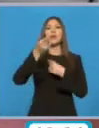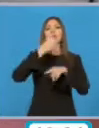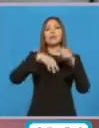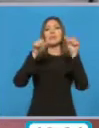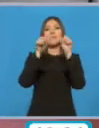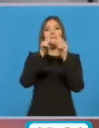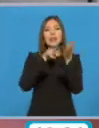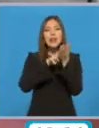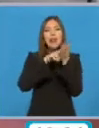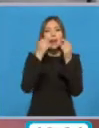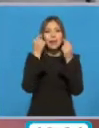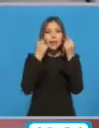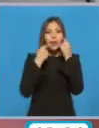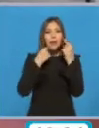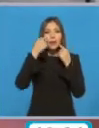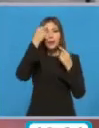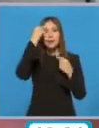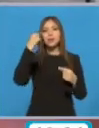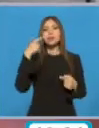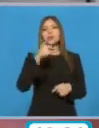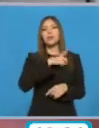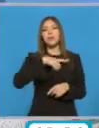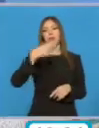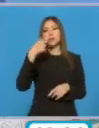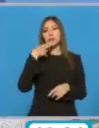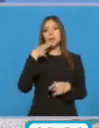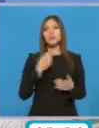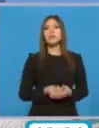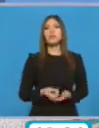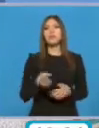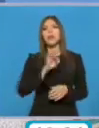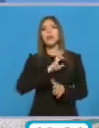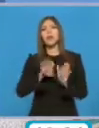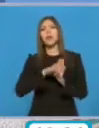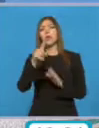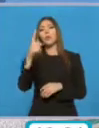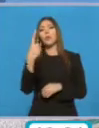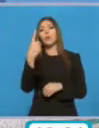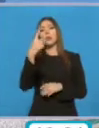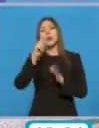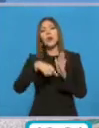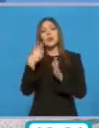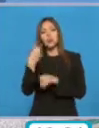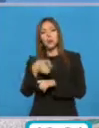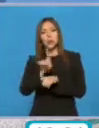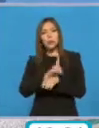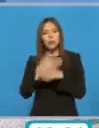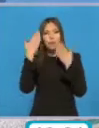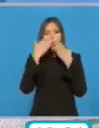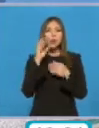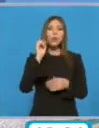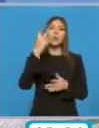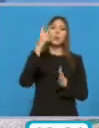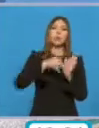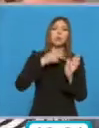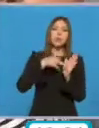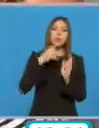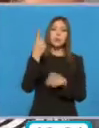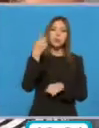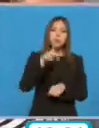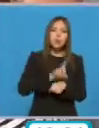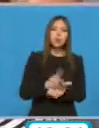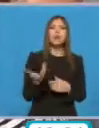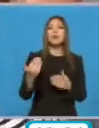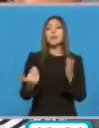¡Qué maravilla! Entonces, oye, ¿y se puede utilizar producto. un día, una vez al día, 2 veces al día? ¿Qué es lo que nos recomiendas? ¿En la mañana y en